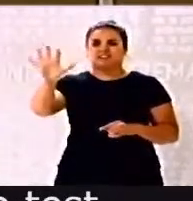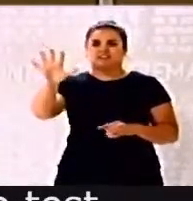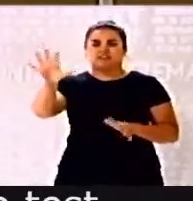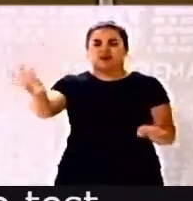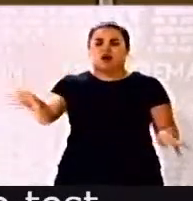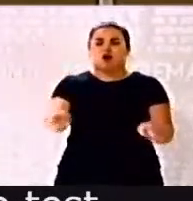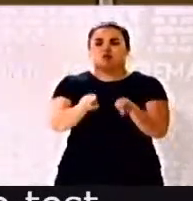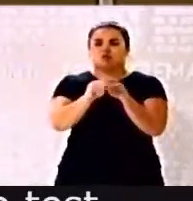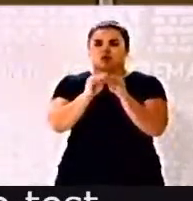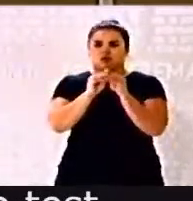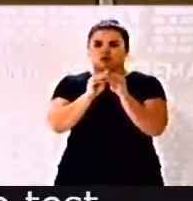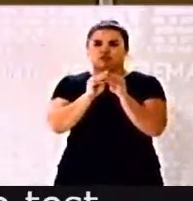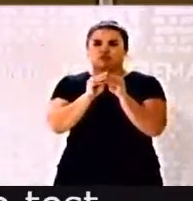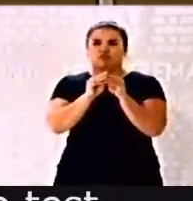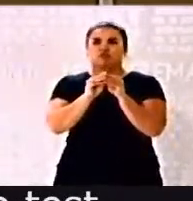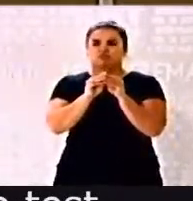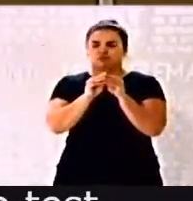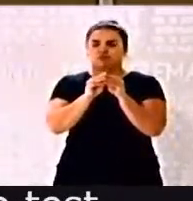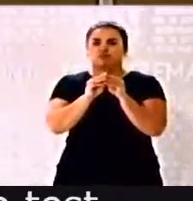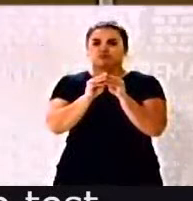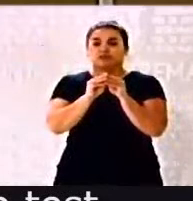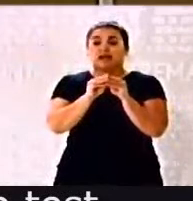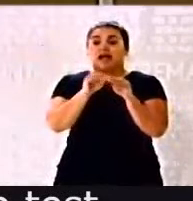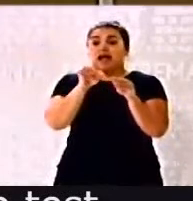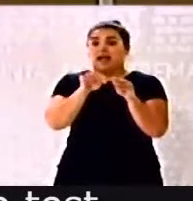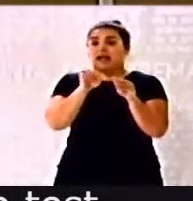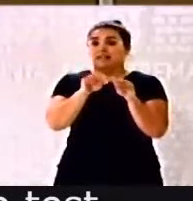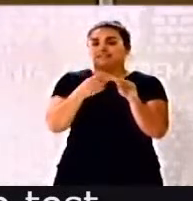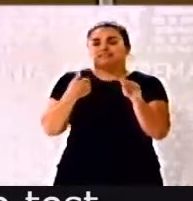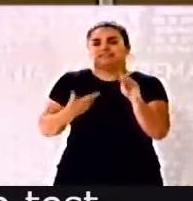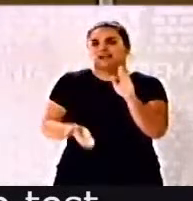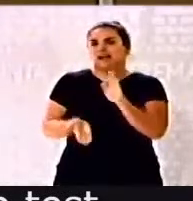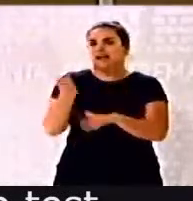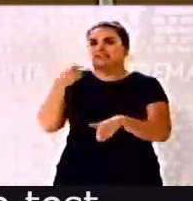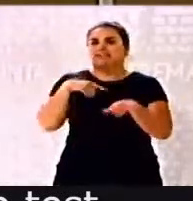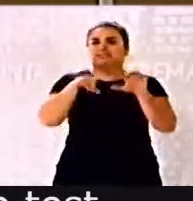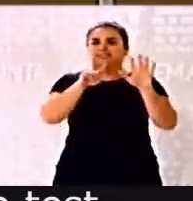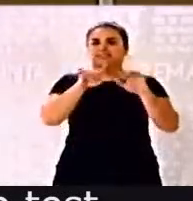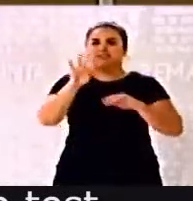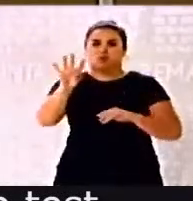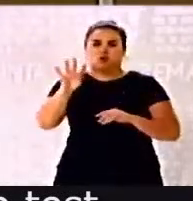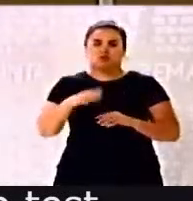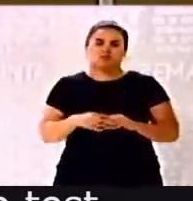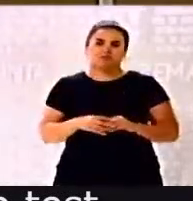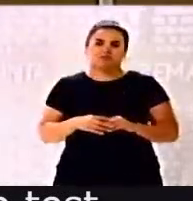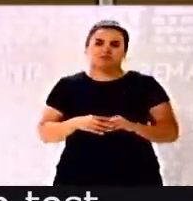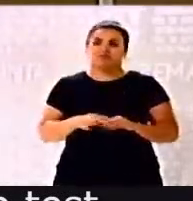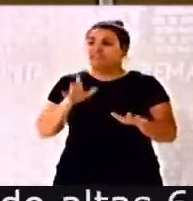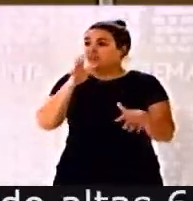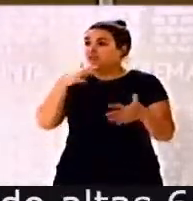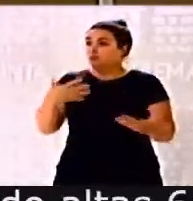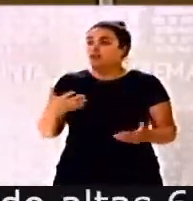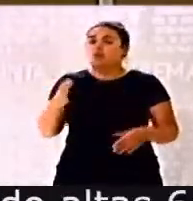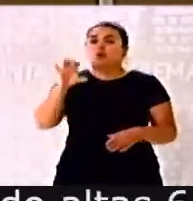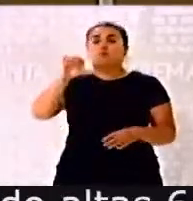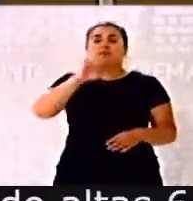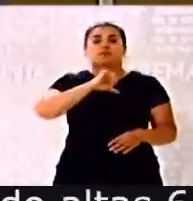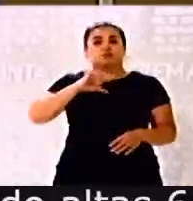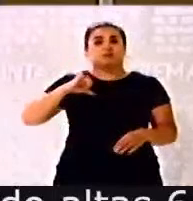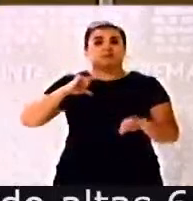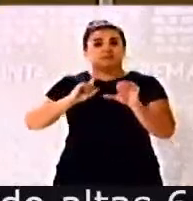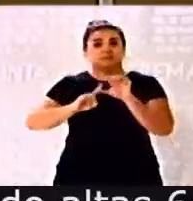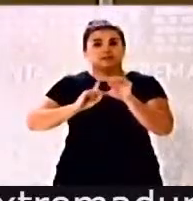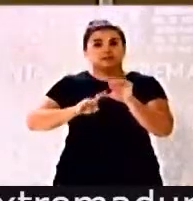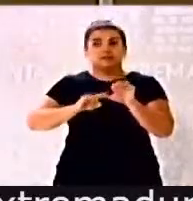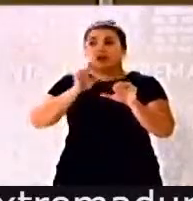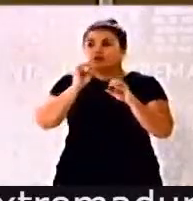acumulados, de los cuales han sido altas ya 64 de ellos. Y en este momento en la Comunidad Autónoma de Extremadura